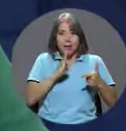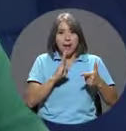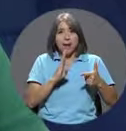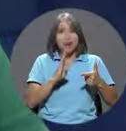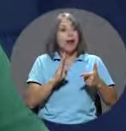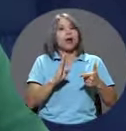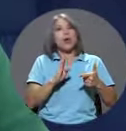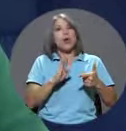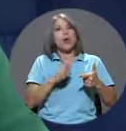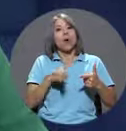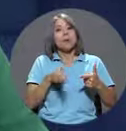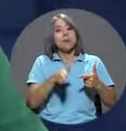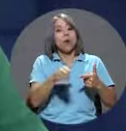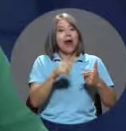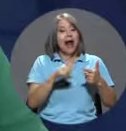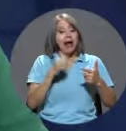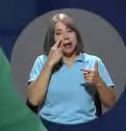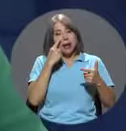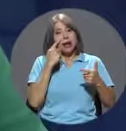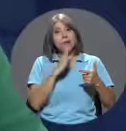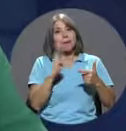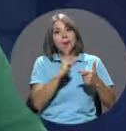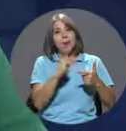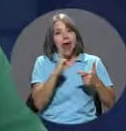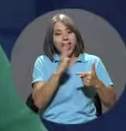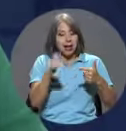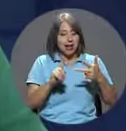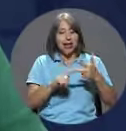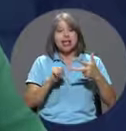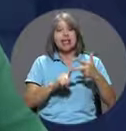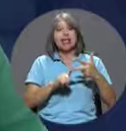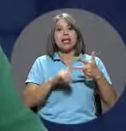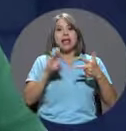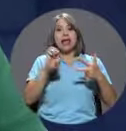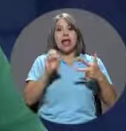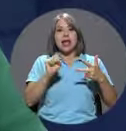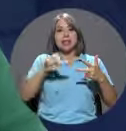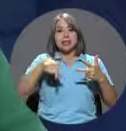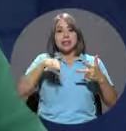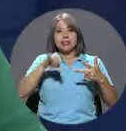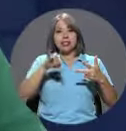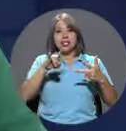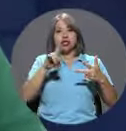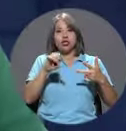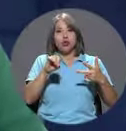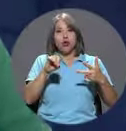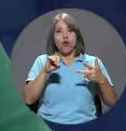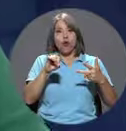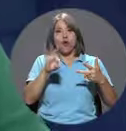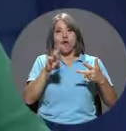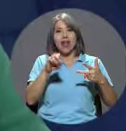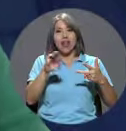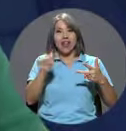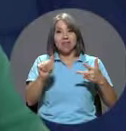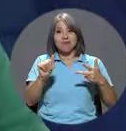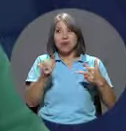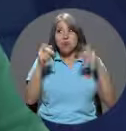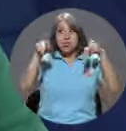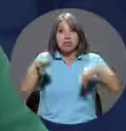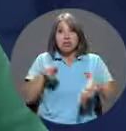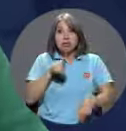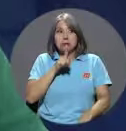se mantiene, por una cuestión de estigma social, esa tendencia a que no se hable al respecto. Y aún hoy es muy